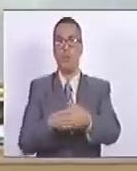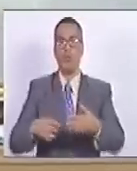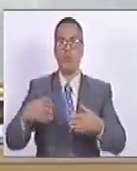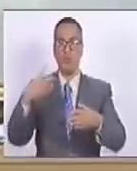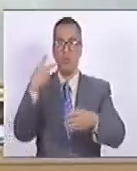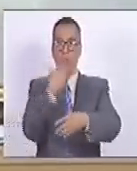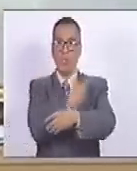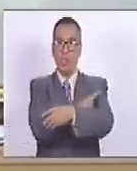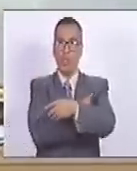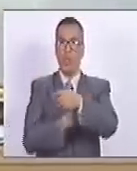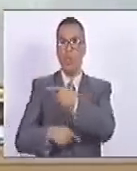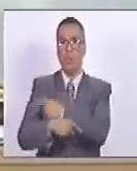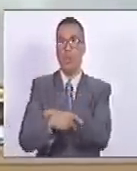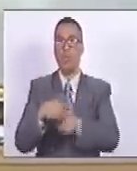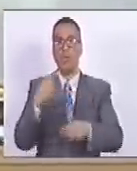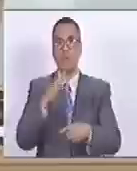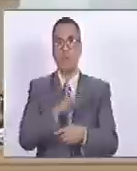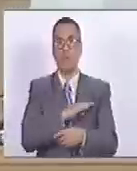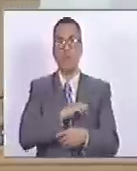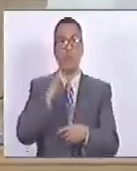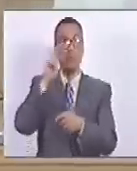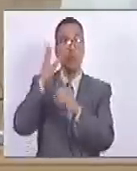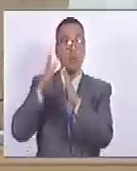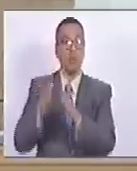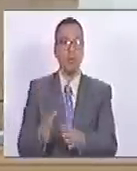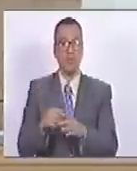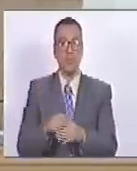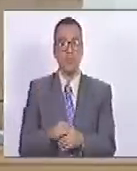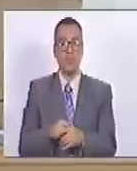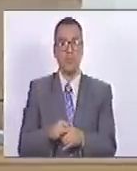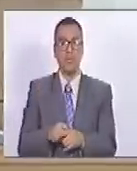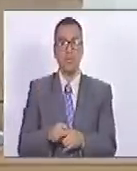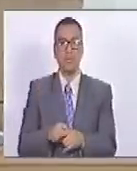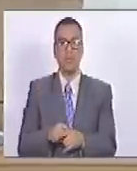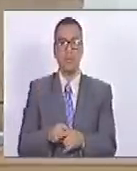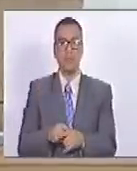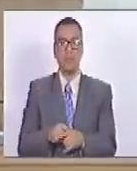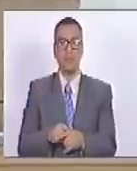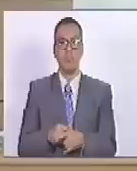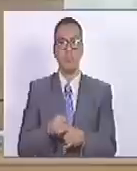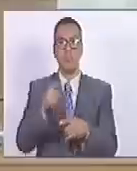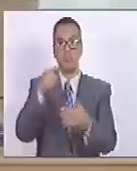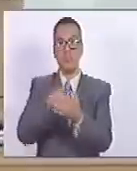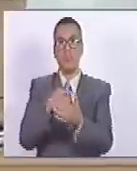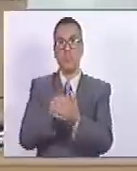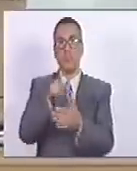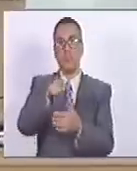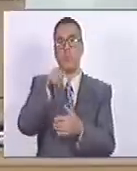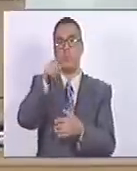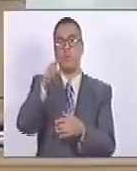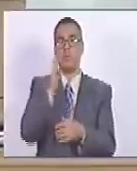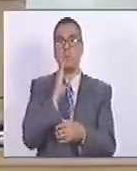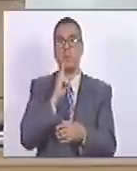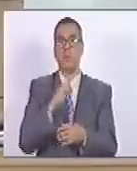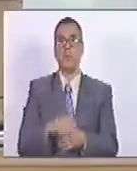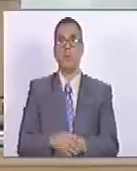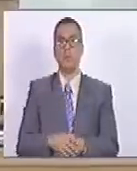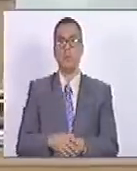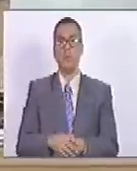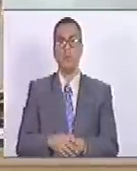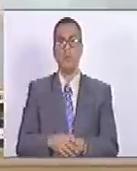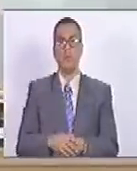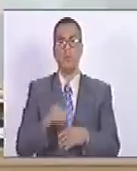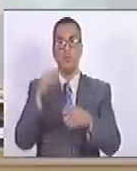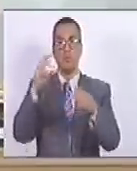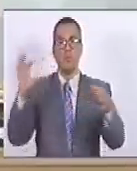vacunas a través de una cuenta con dinero venezolano que están depositados en ese banco. Y